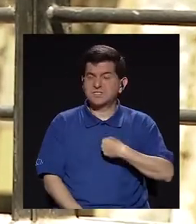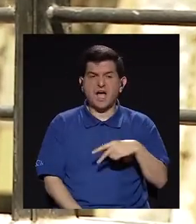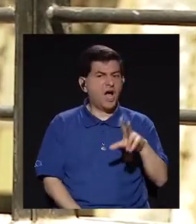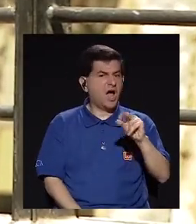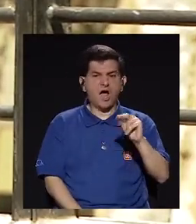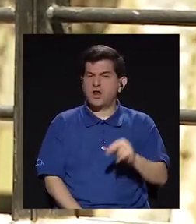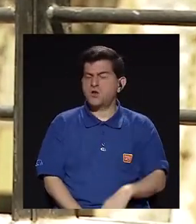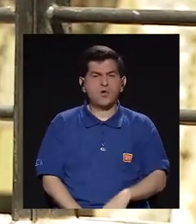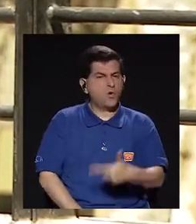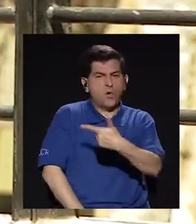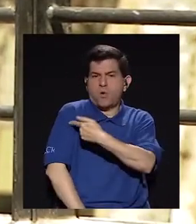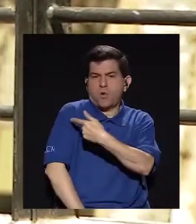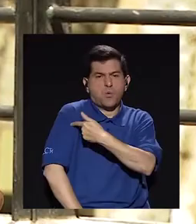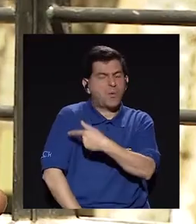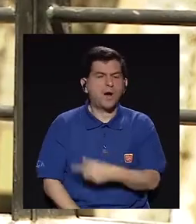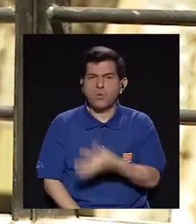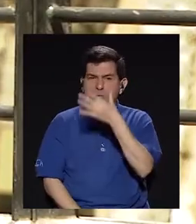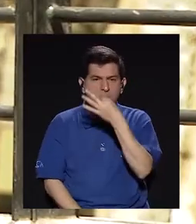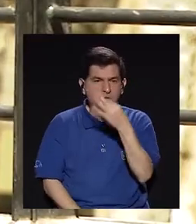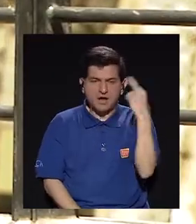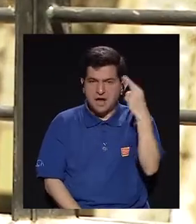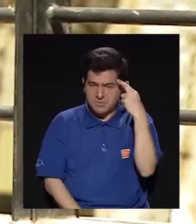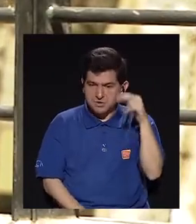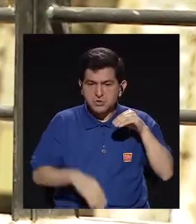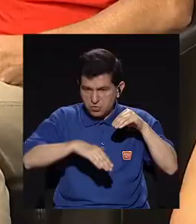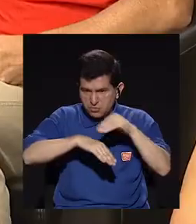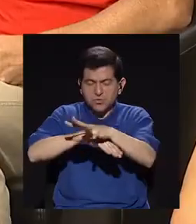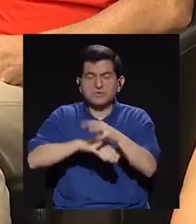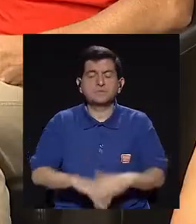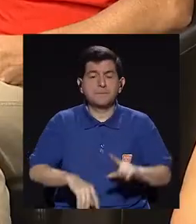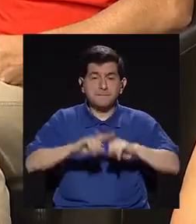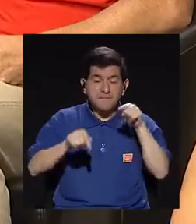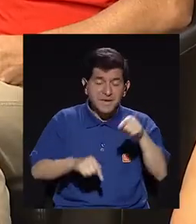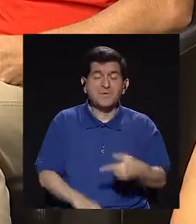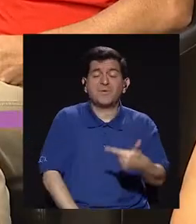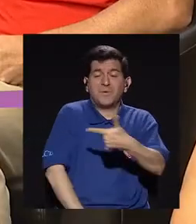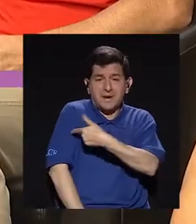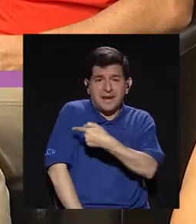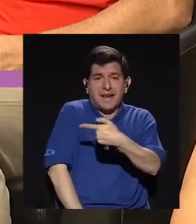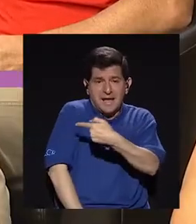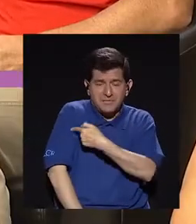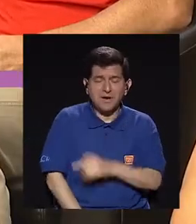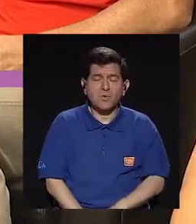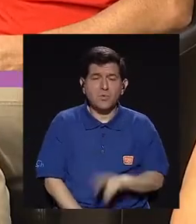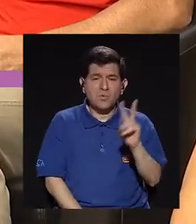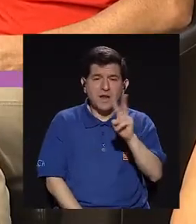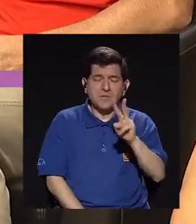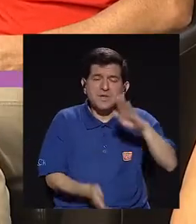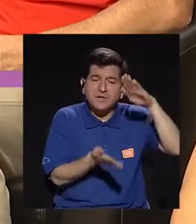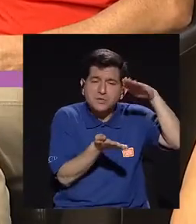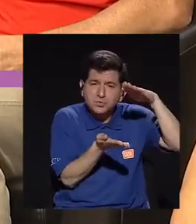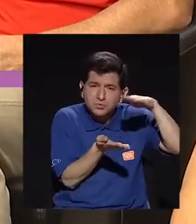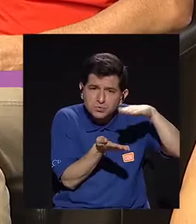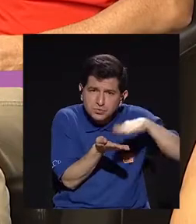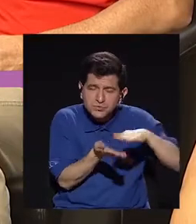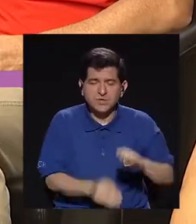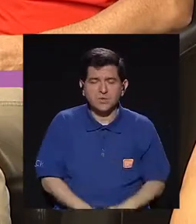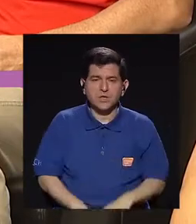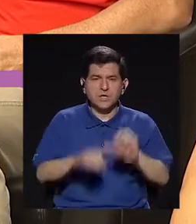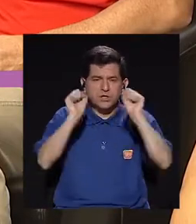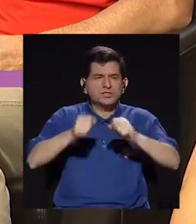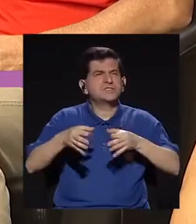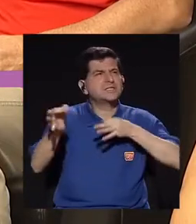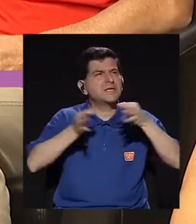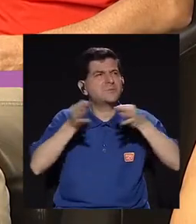no me pongo la vacuna de la gripe porque produce gripe. Y resulta que la vacuna de la influenza o de la gripe es una vacuna de virus atenuados. Si